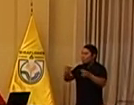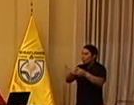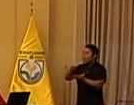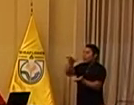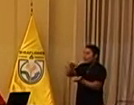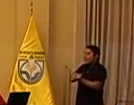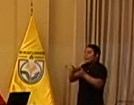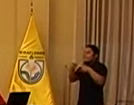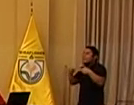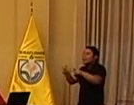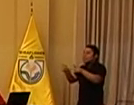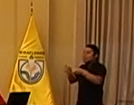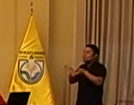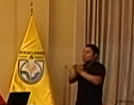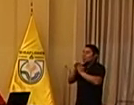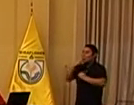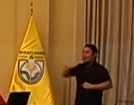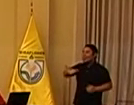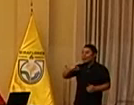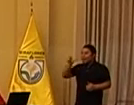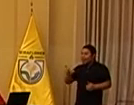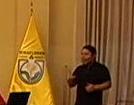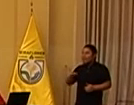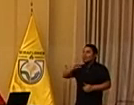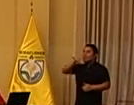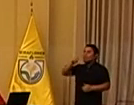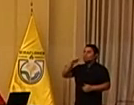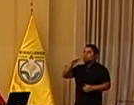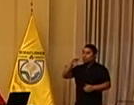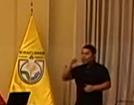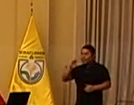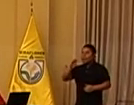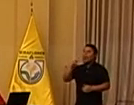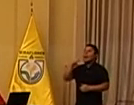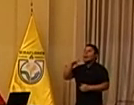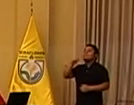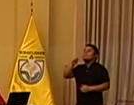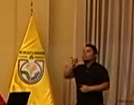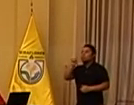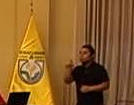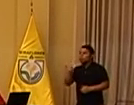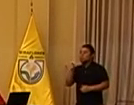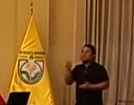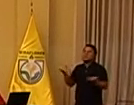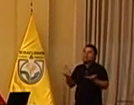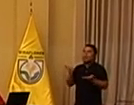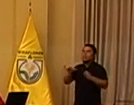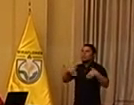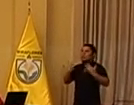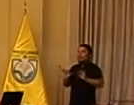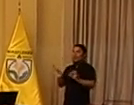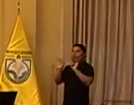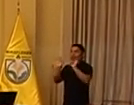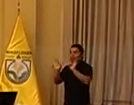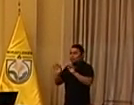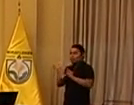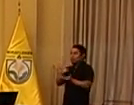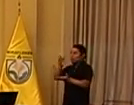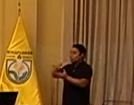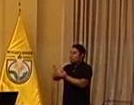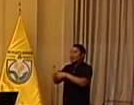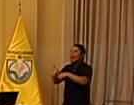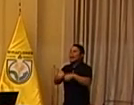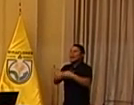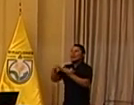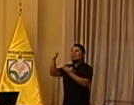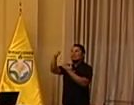la licencia solicitada por el alcalde de Miraflores, Jorge Vicente Martín Muñoz Wells, a efectos de formalizar la misma con efectividad